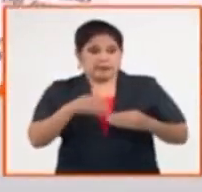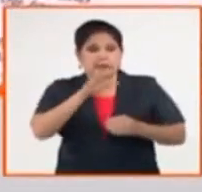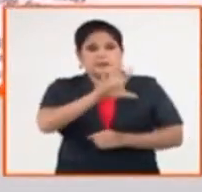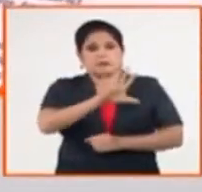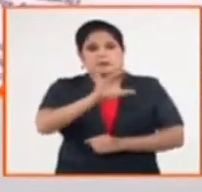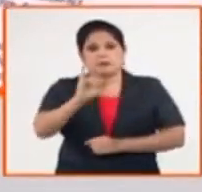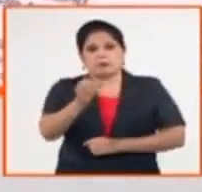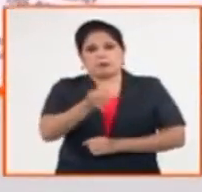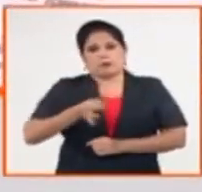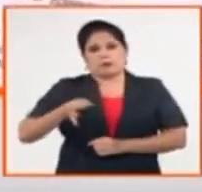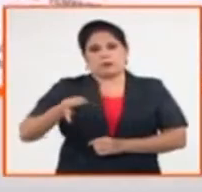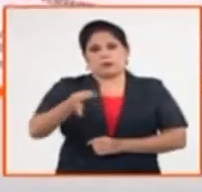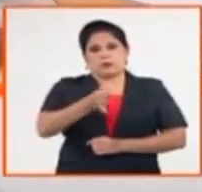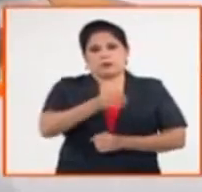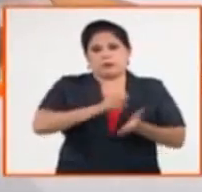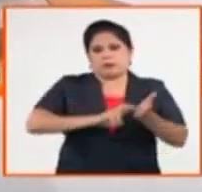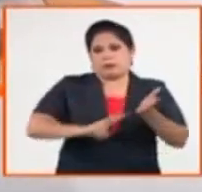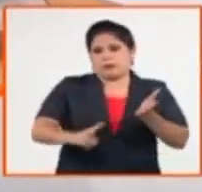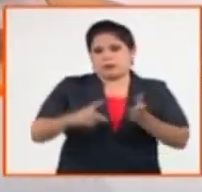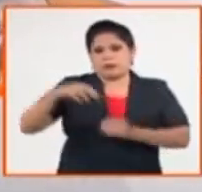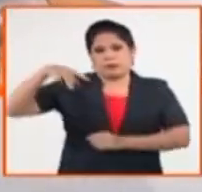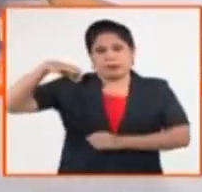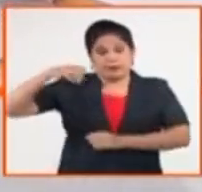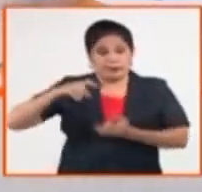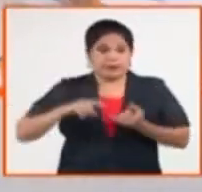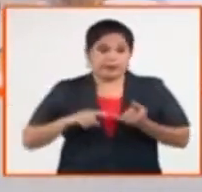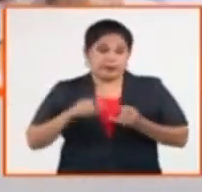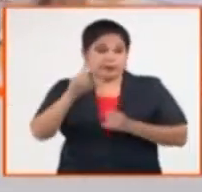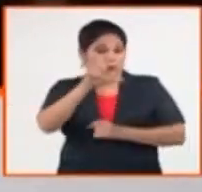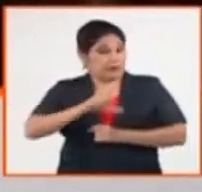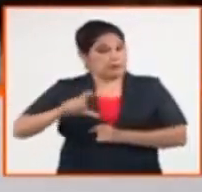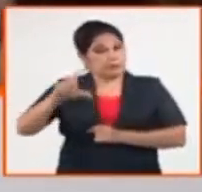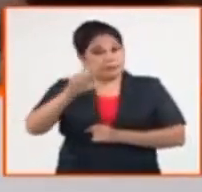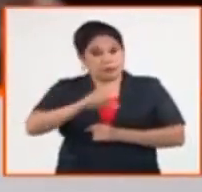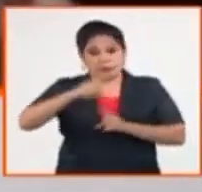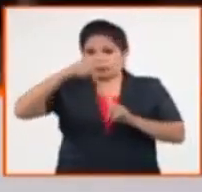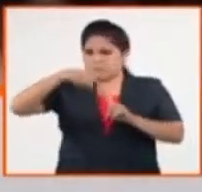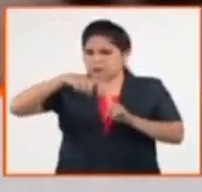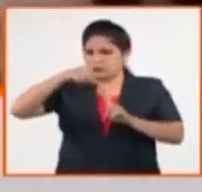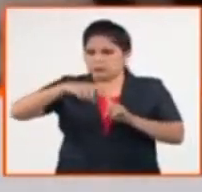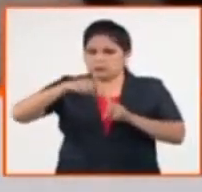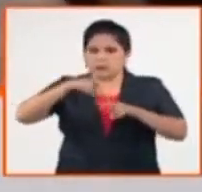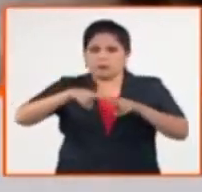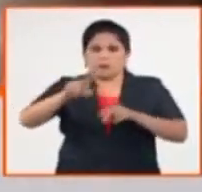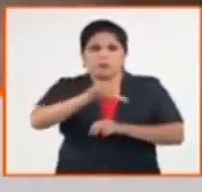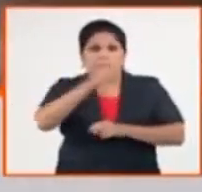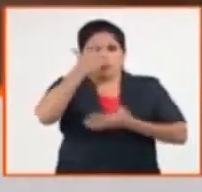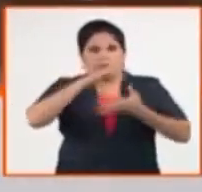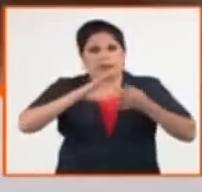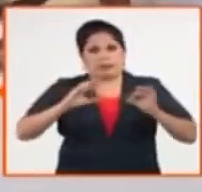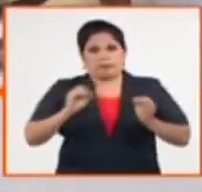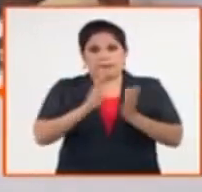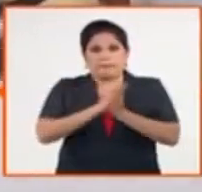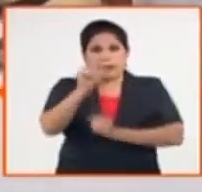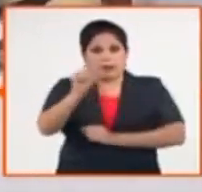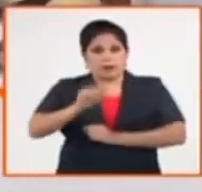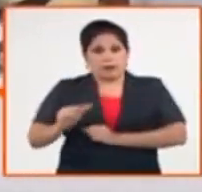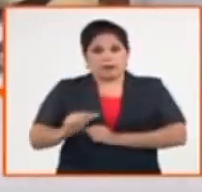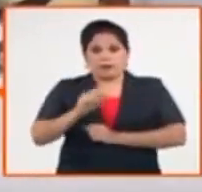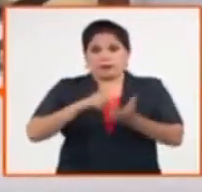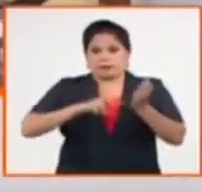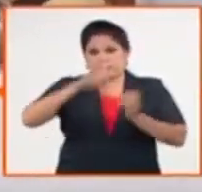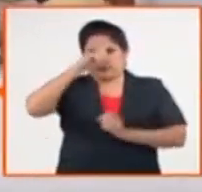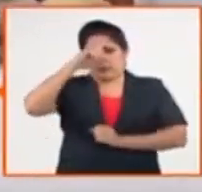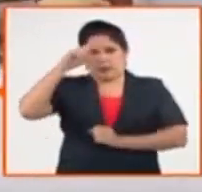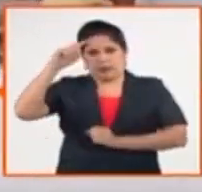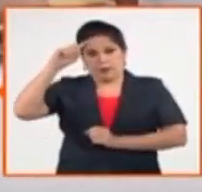56 municipios de las provincias Pinar del Río, Camagüey, Las Tunas, Holguín, Artemisa, Mayabeque y Santi Espíritu. O sea, como